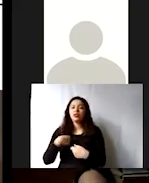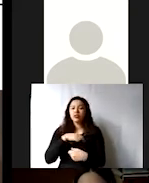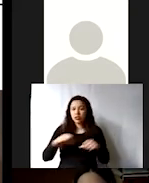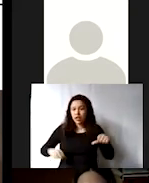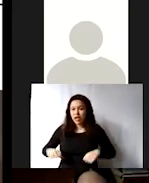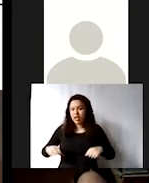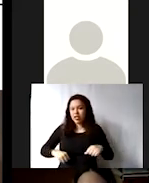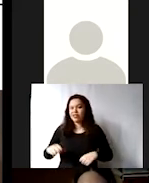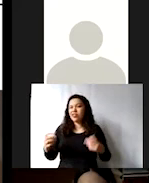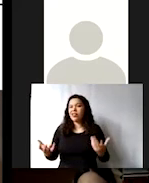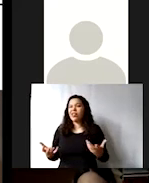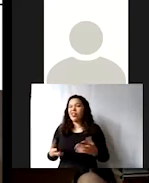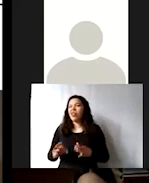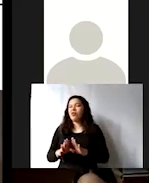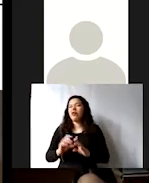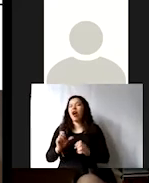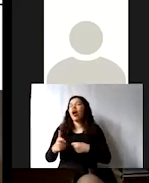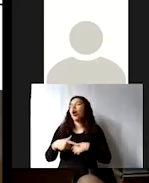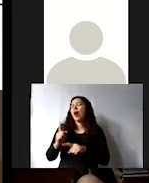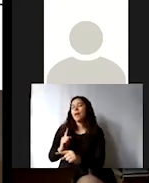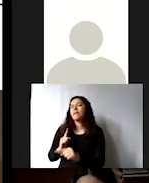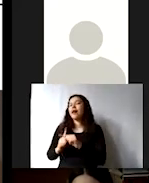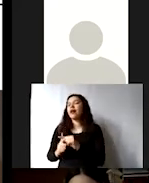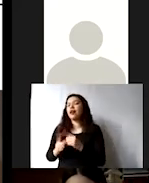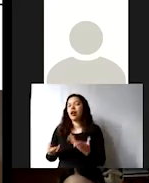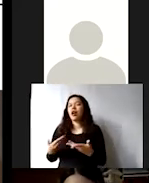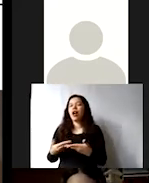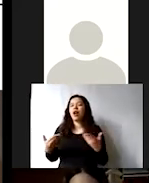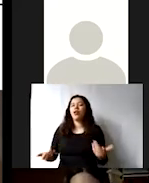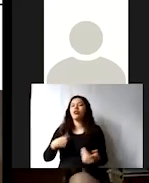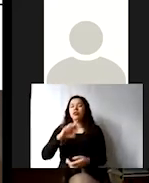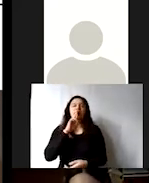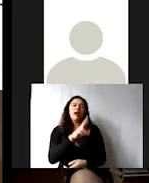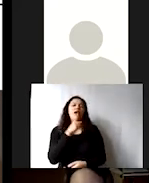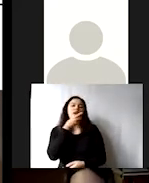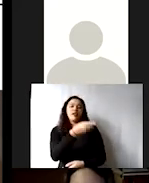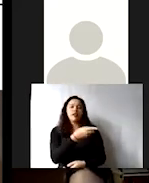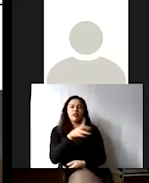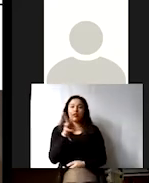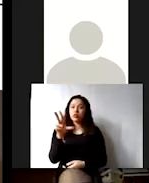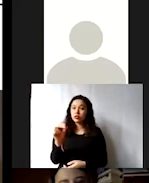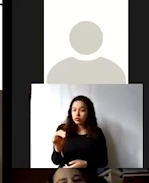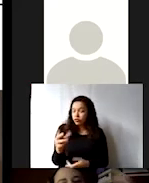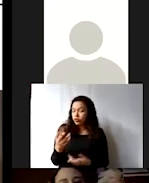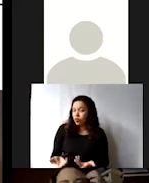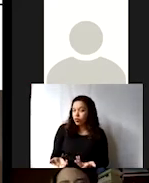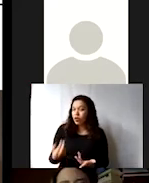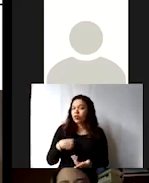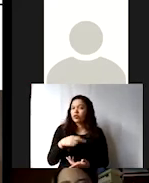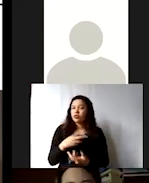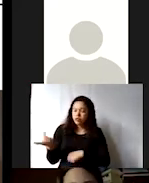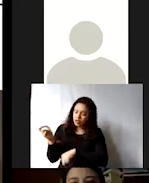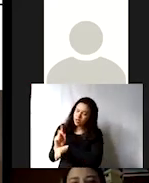es algo extra a la que, ahora vamos a reportar por allá. Pues no, es algo, nuestro día a